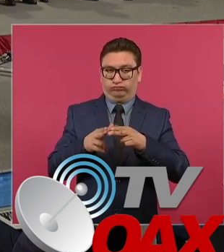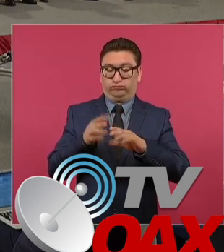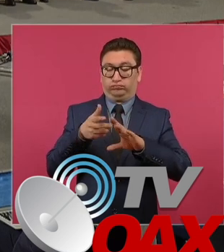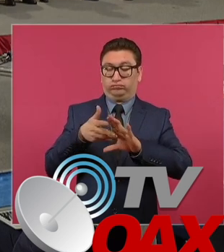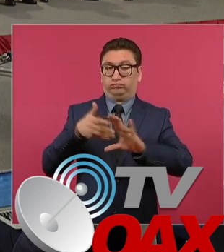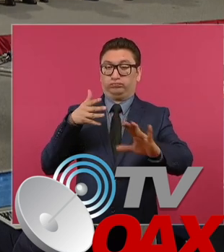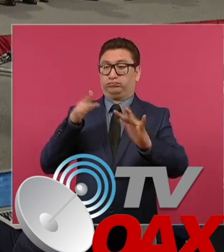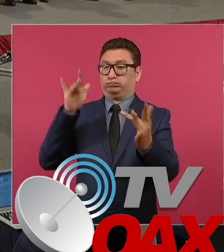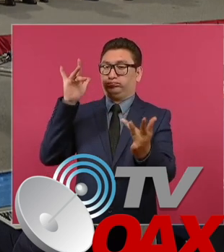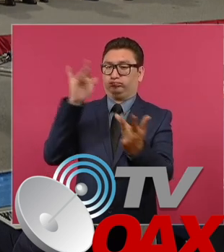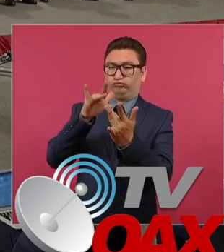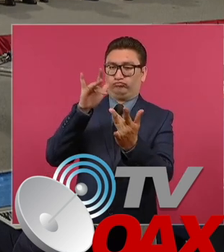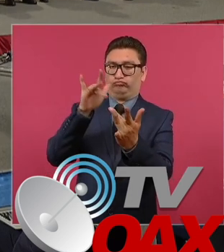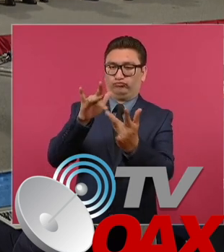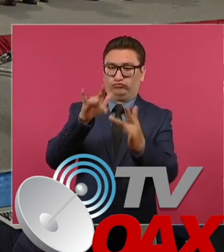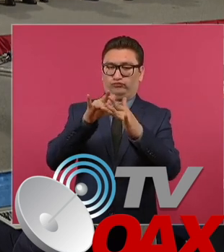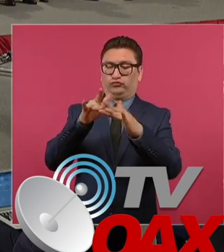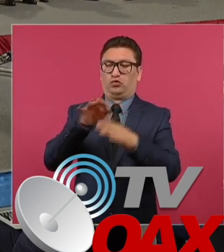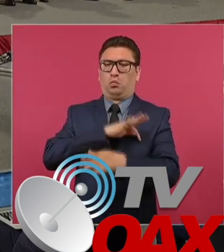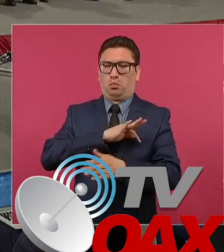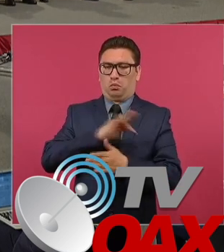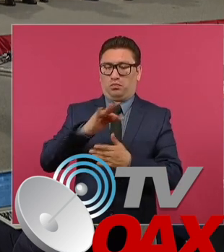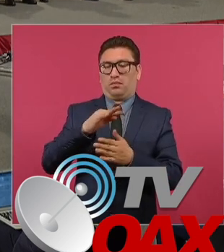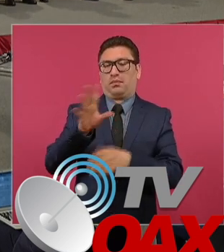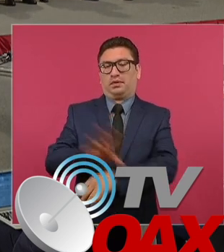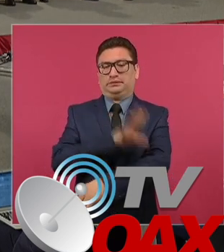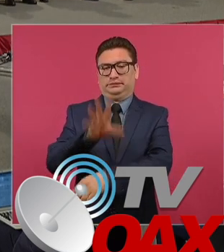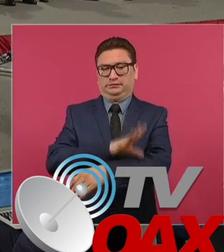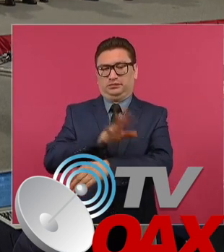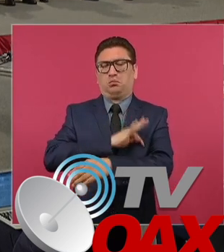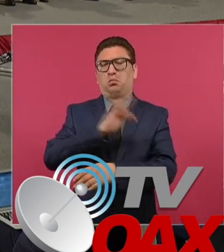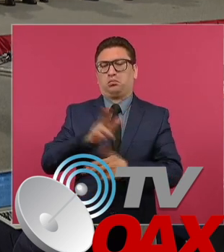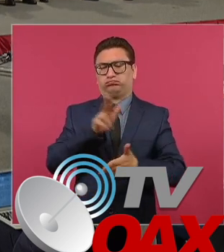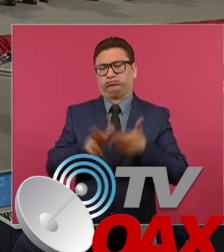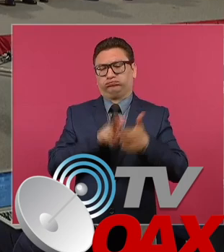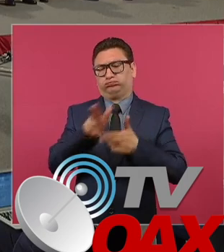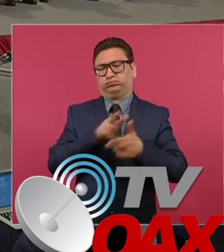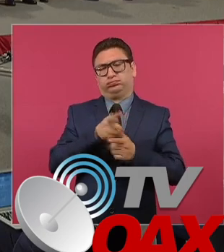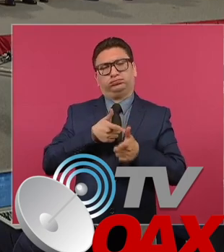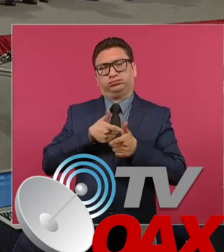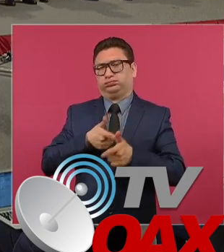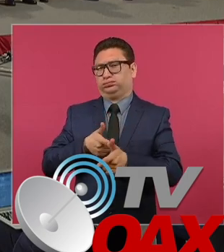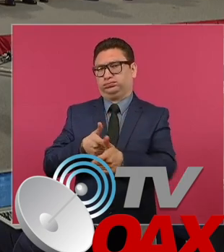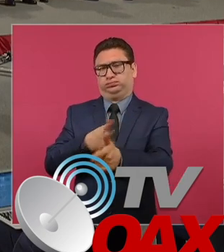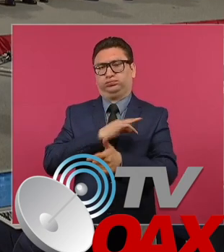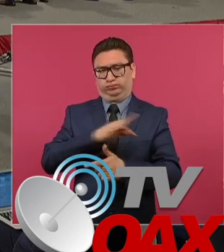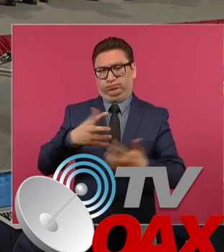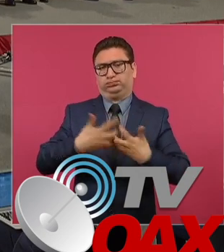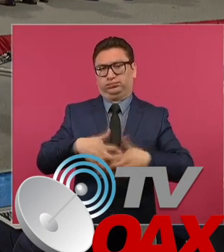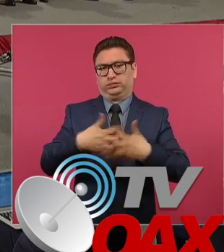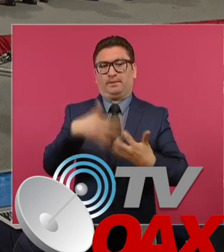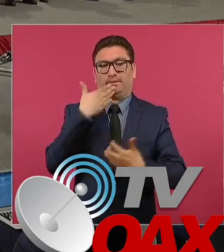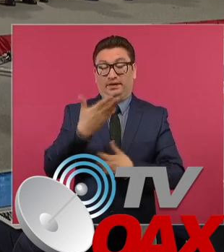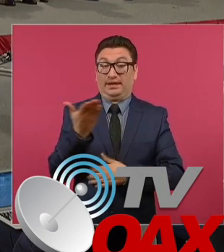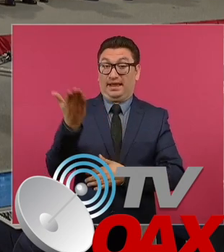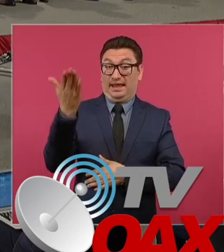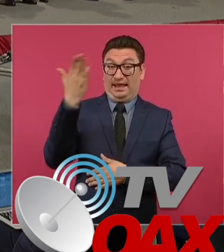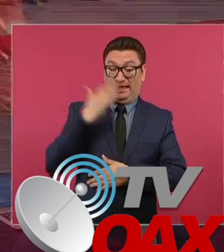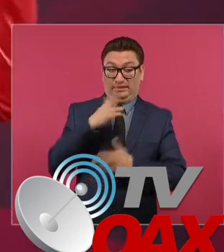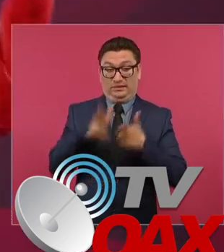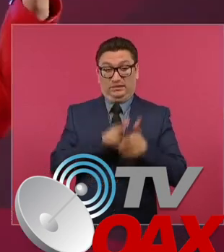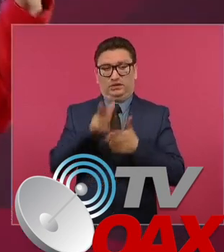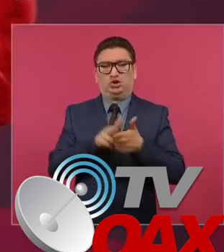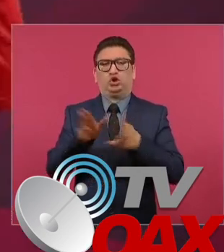conforme se conecte a la parte de la energía para que el Tren Maya pueda avanzar. Antes los trenes utilizaban